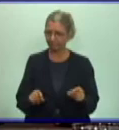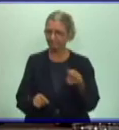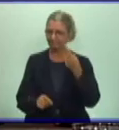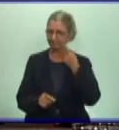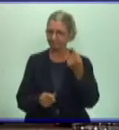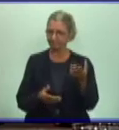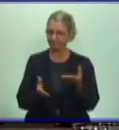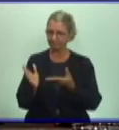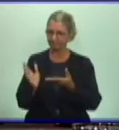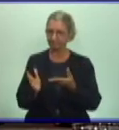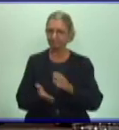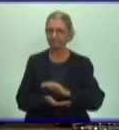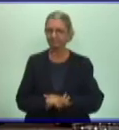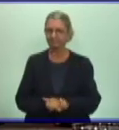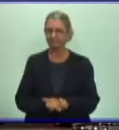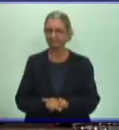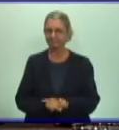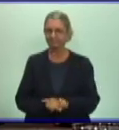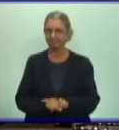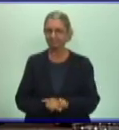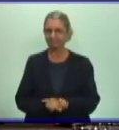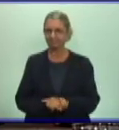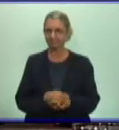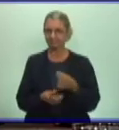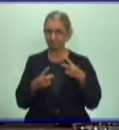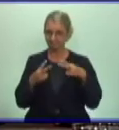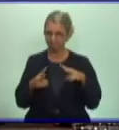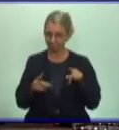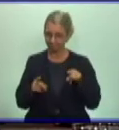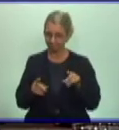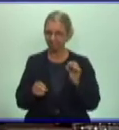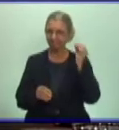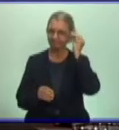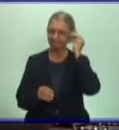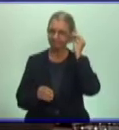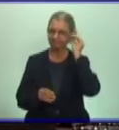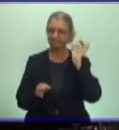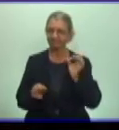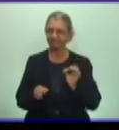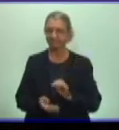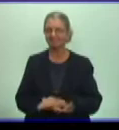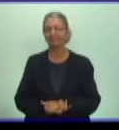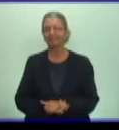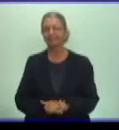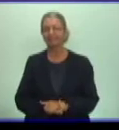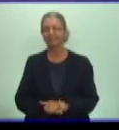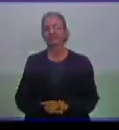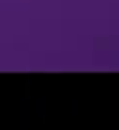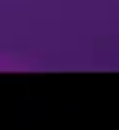7831-4809. Es el teléfono en estudio. Estamos en vivo, donde siempre se aprende.